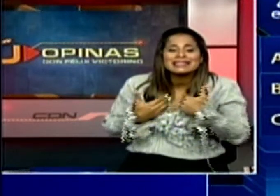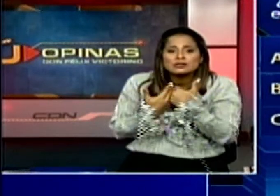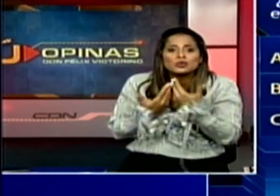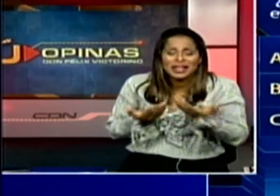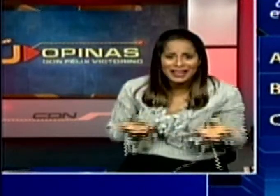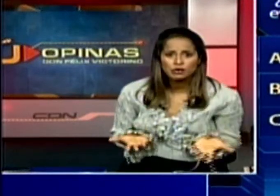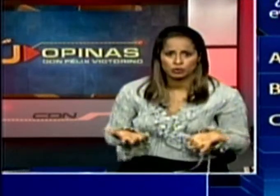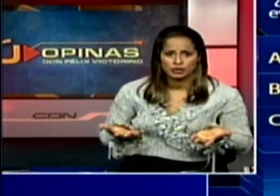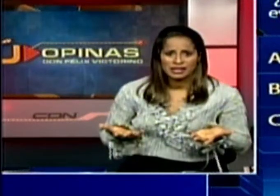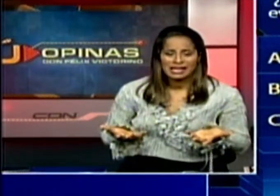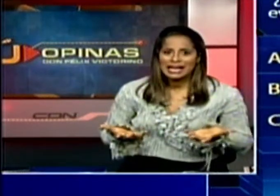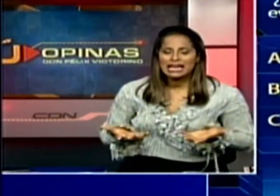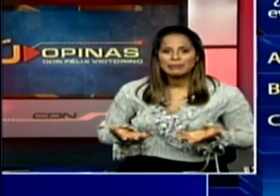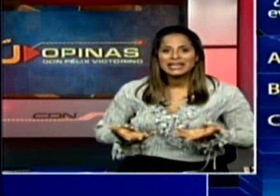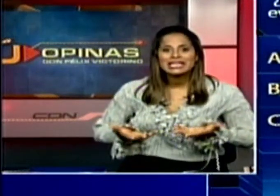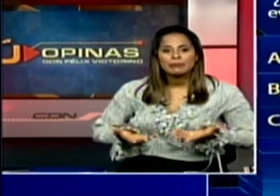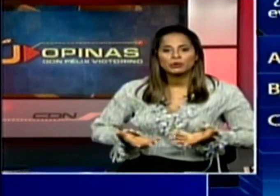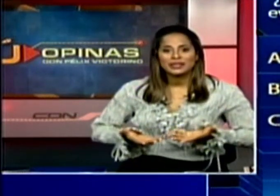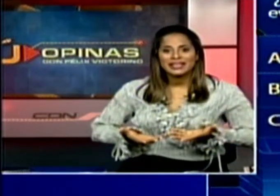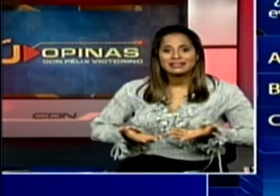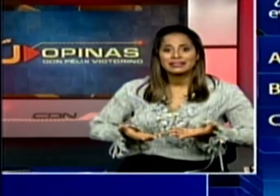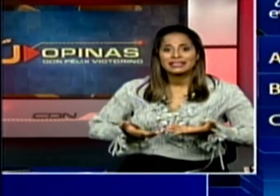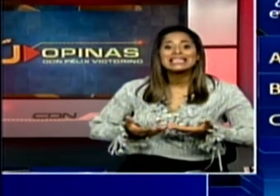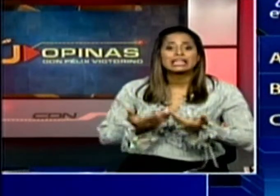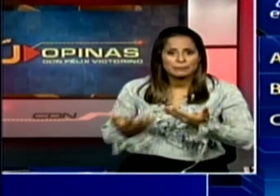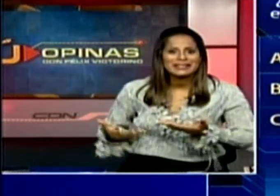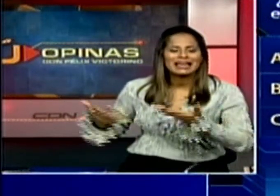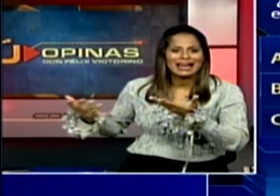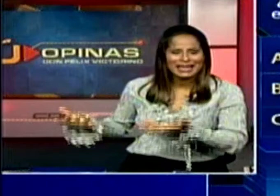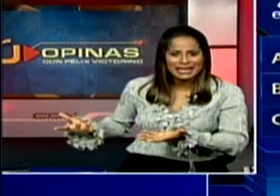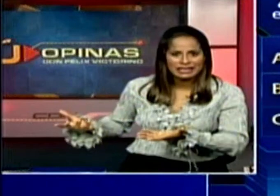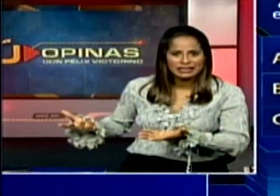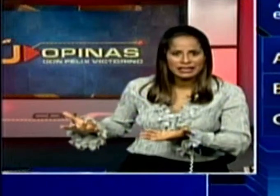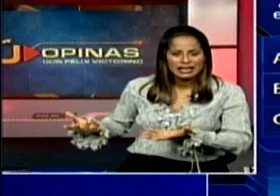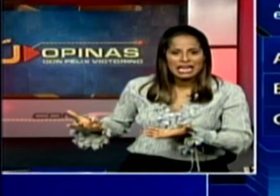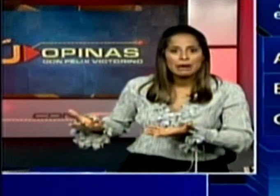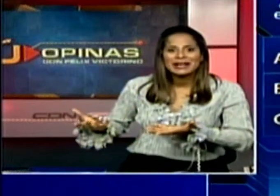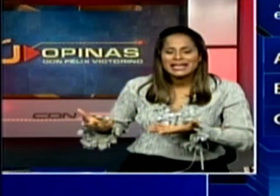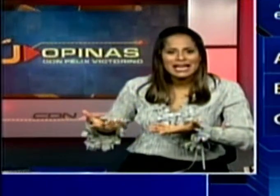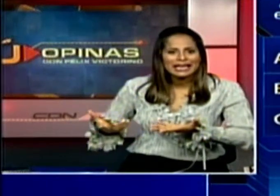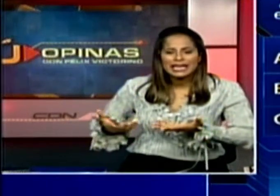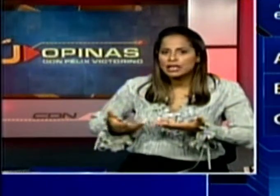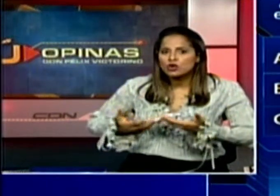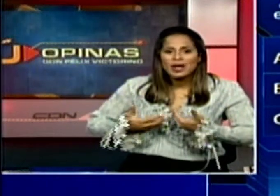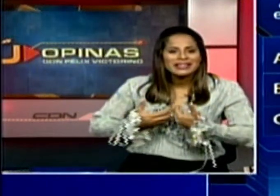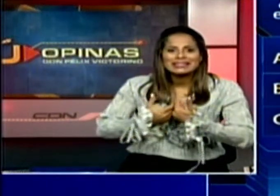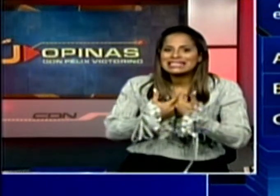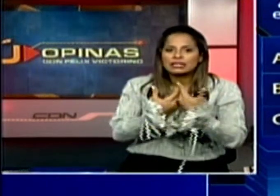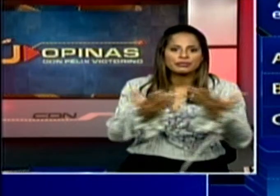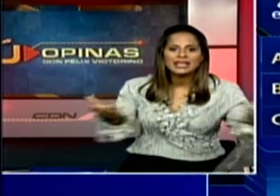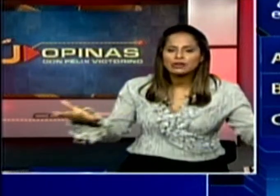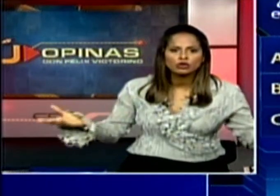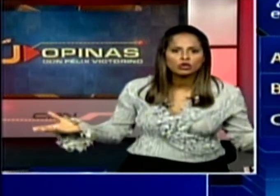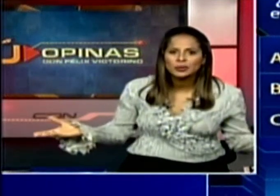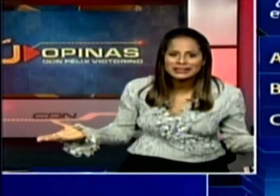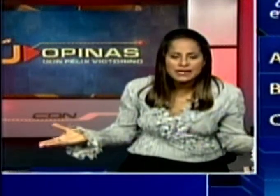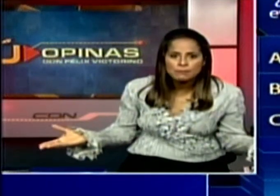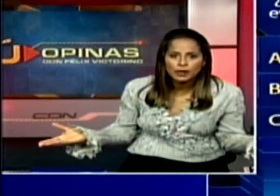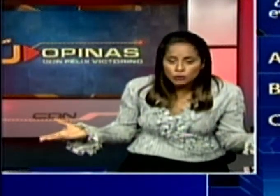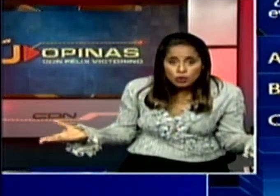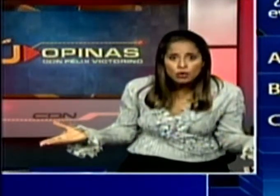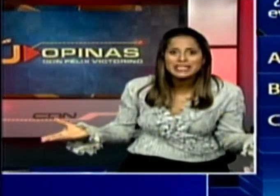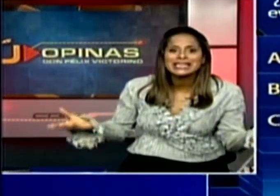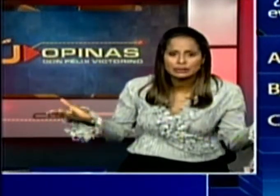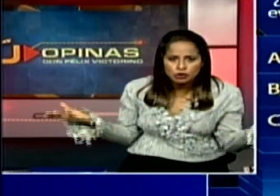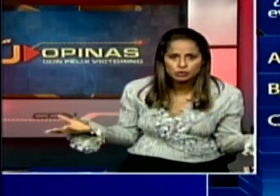en que eres ciudadano, la manera en que proteges y respetas la ley, la manera en la que no andas desafiando todo el tiempo